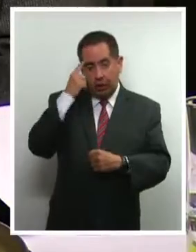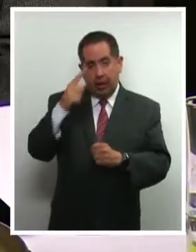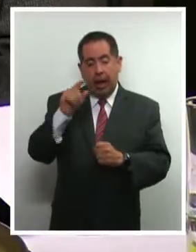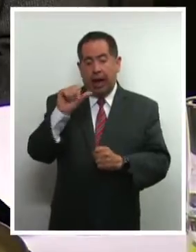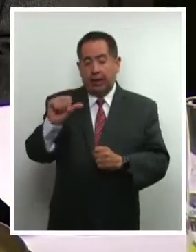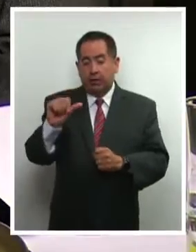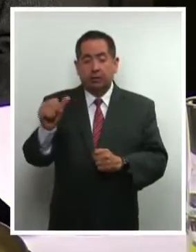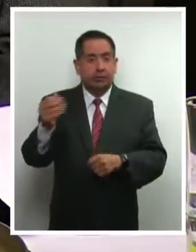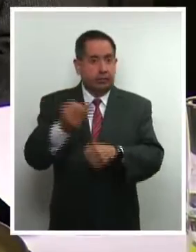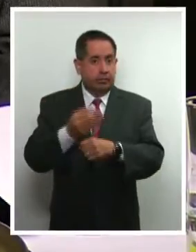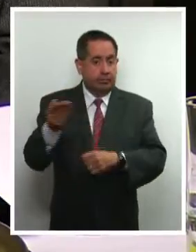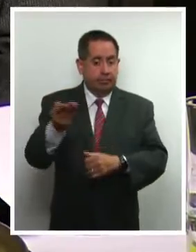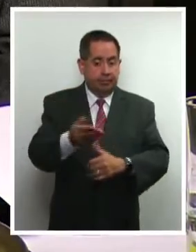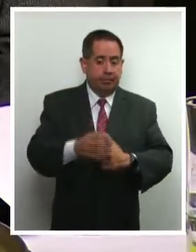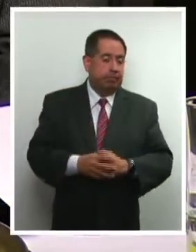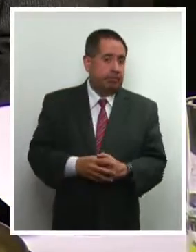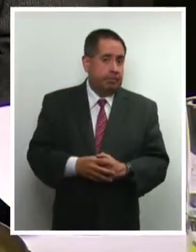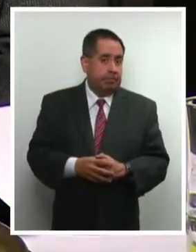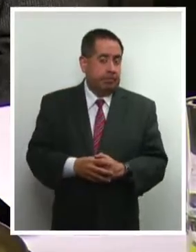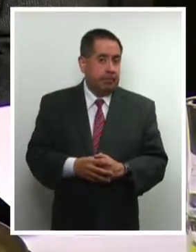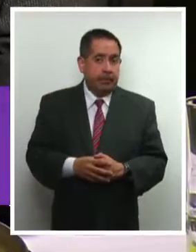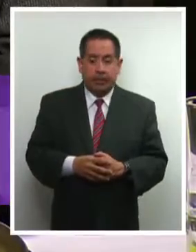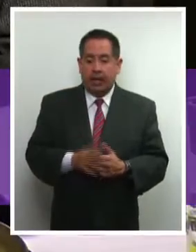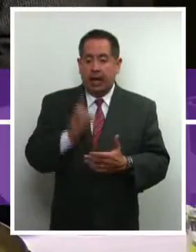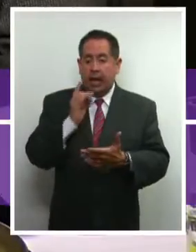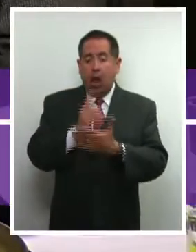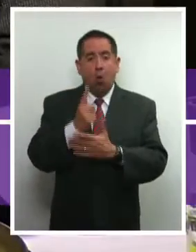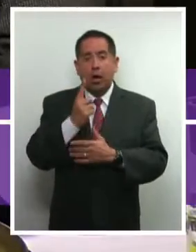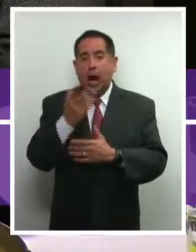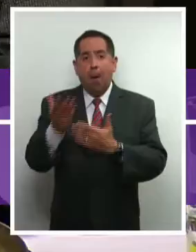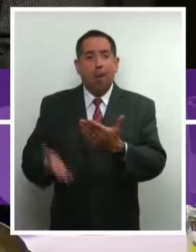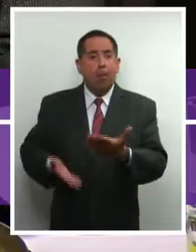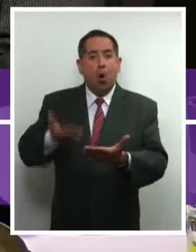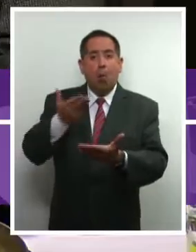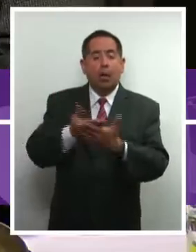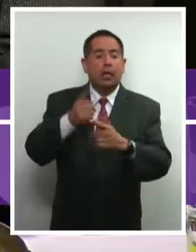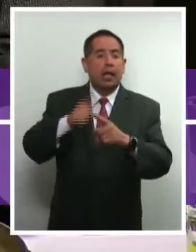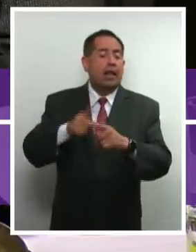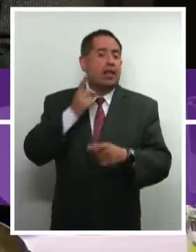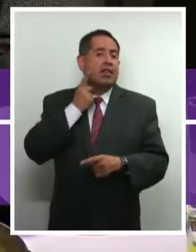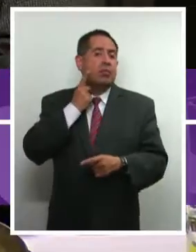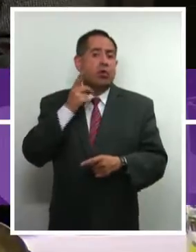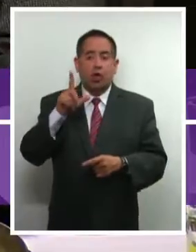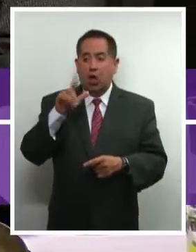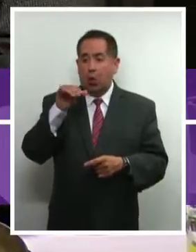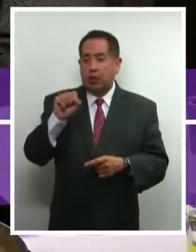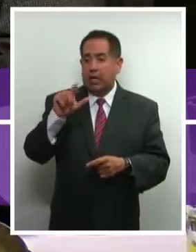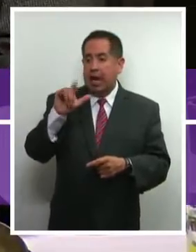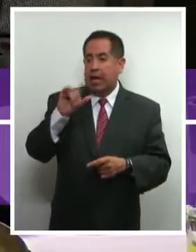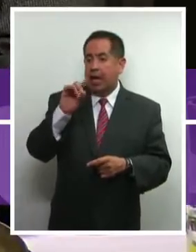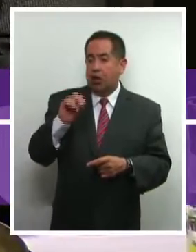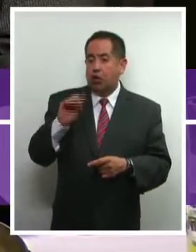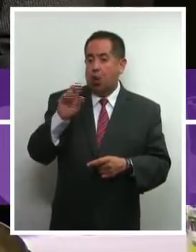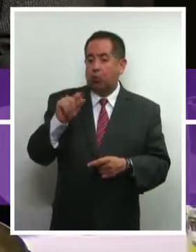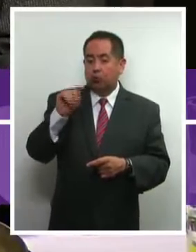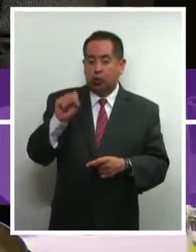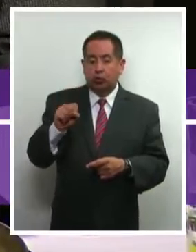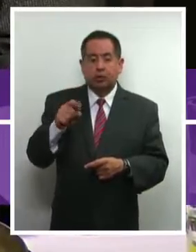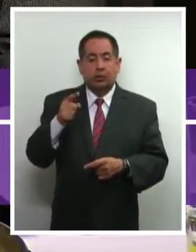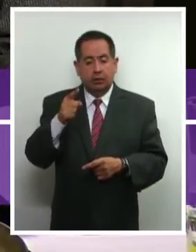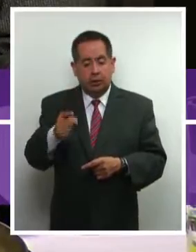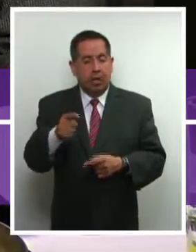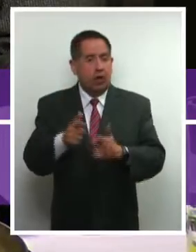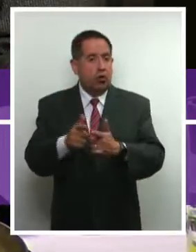apartado A. Toda vez que la única propuesta registrada es la del diputado Luis Alejandro Bustos Olivares,